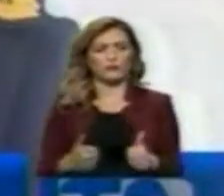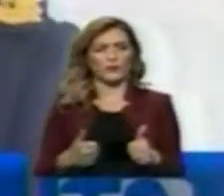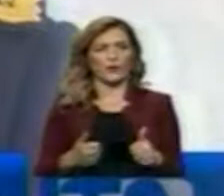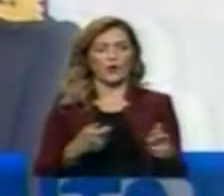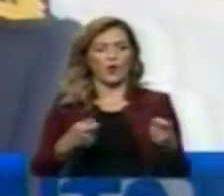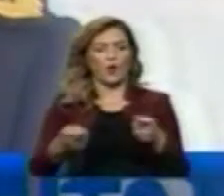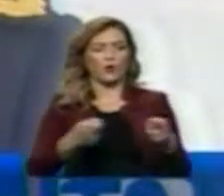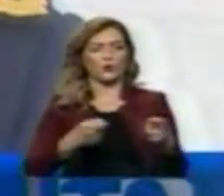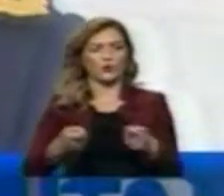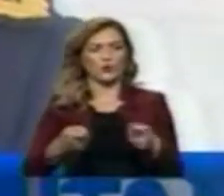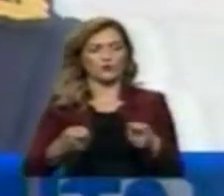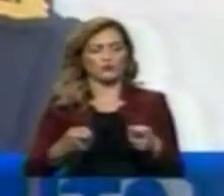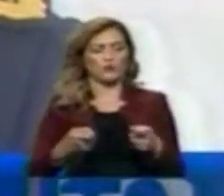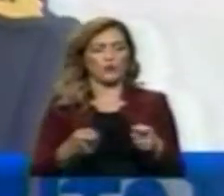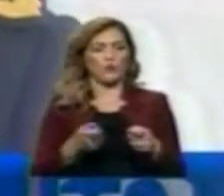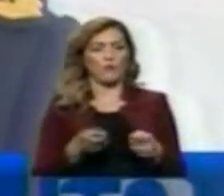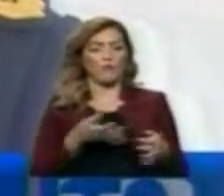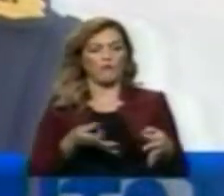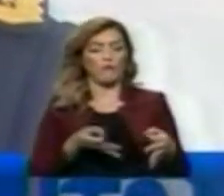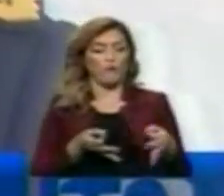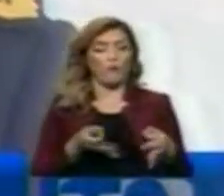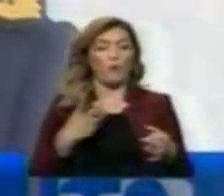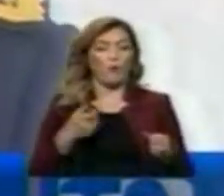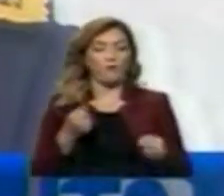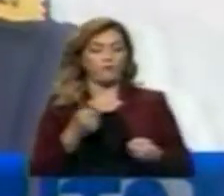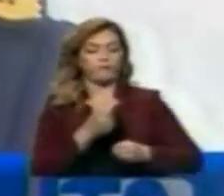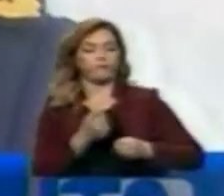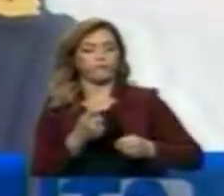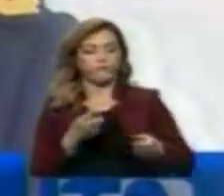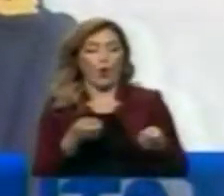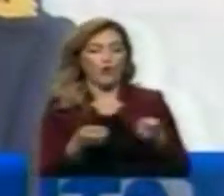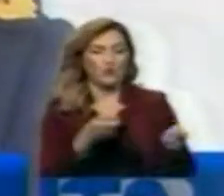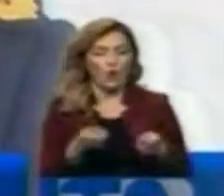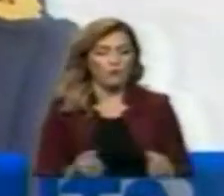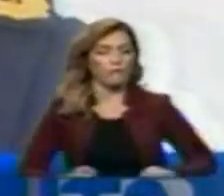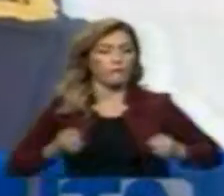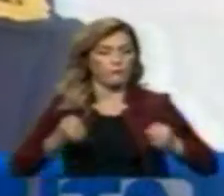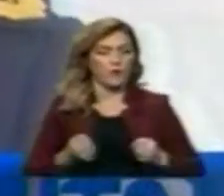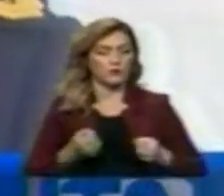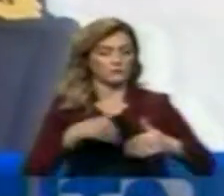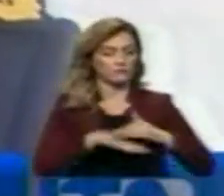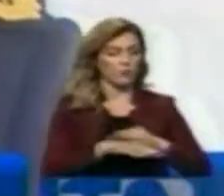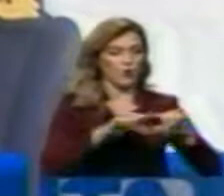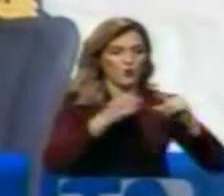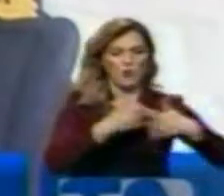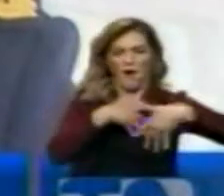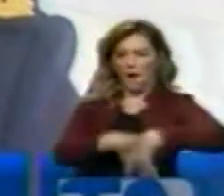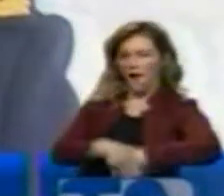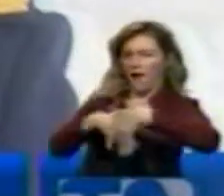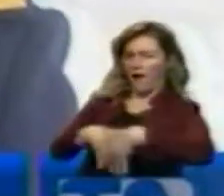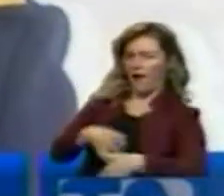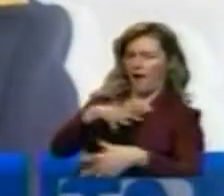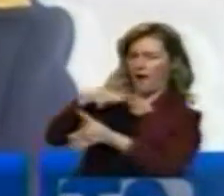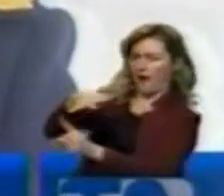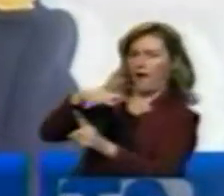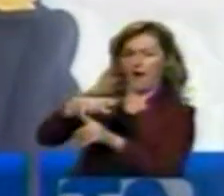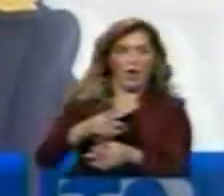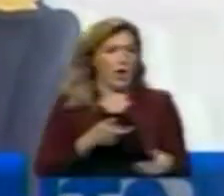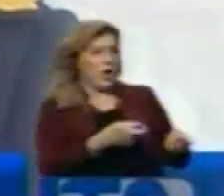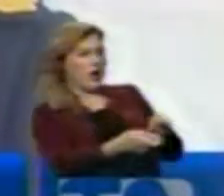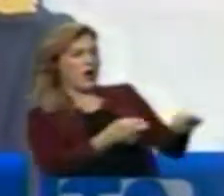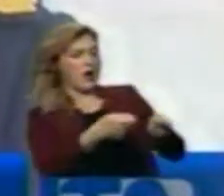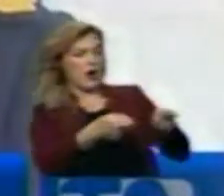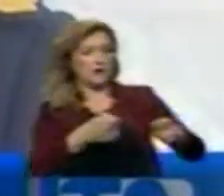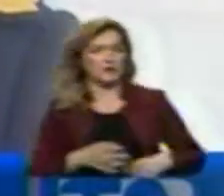fuerza, enfrentaron turbas enardecidas que fueron utilizadas por mezquinos intereses de grupos ideológicos que